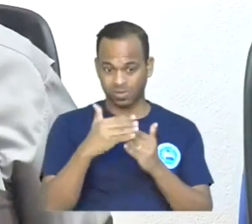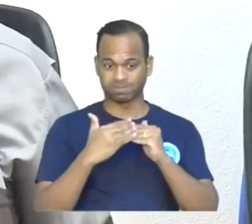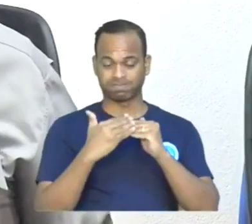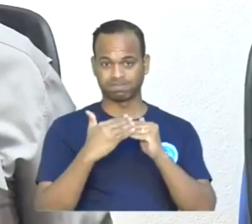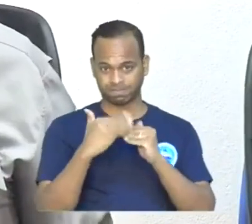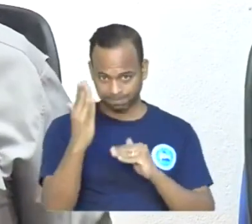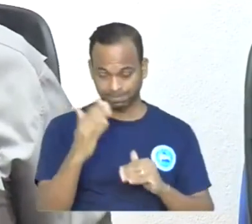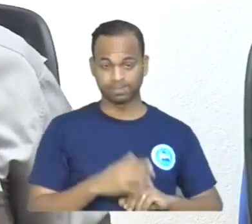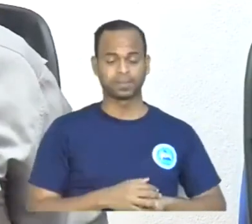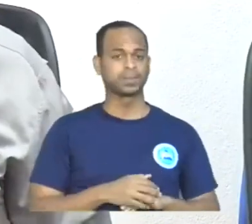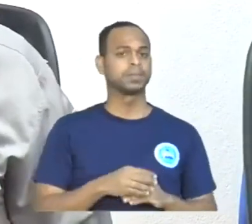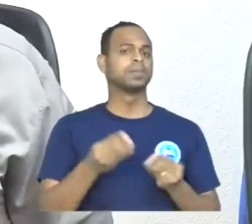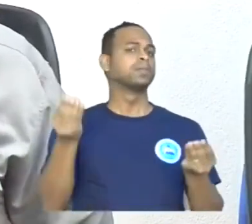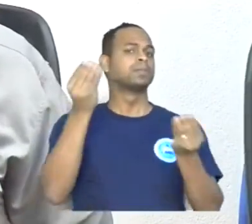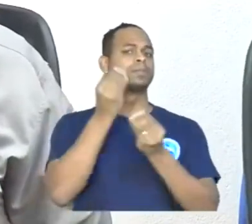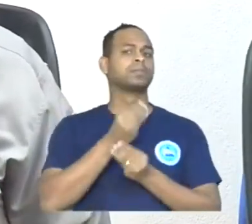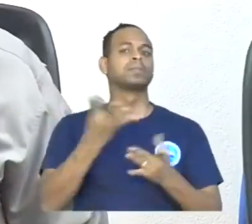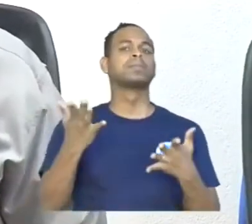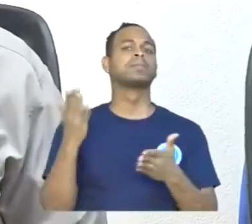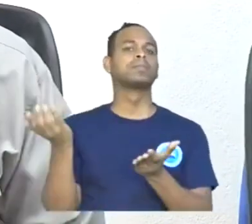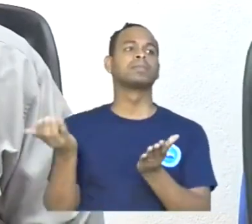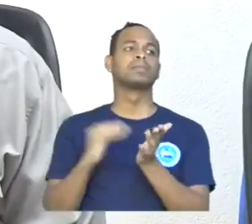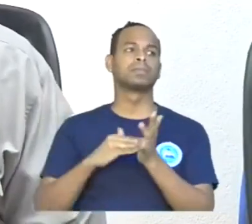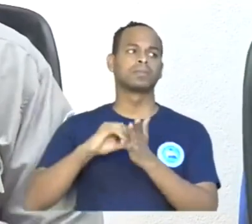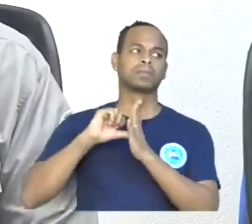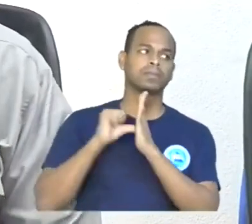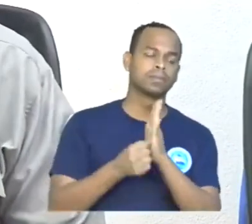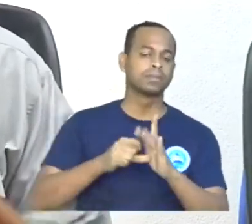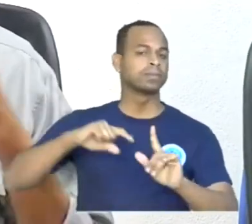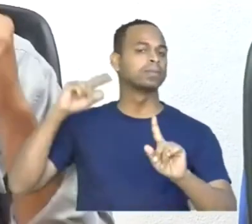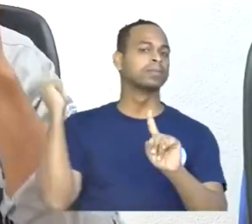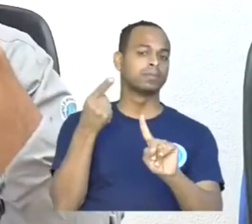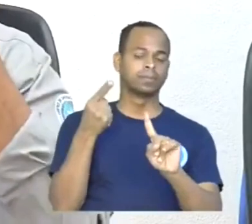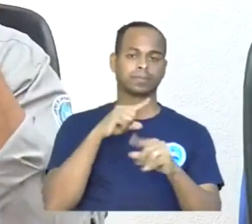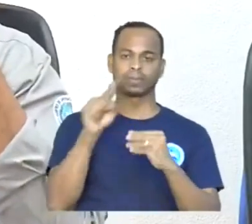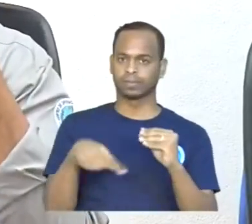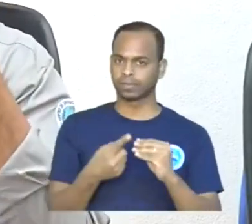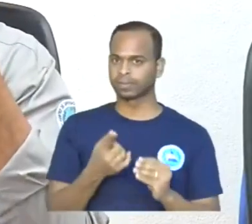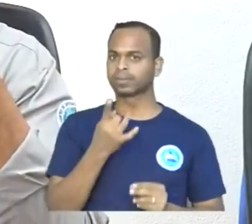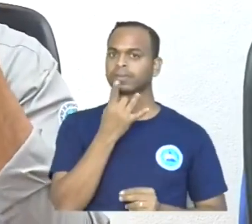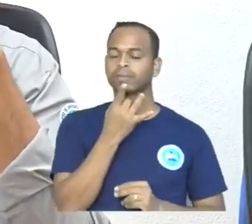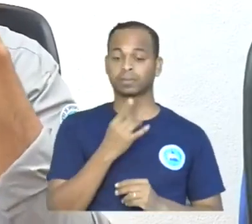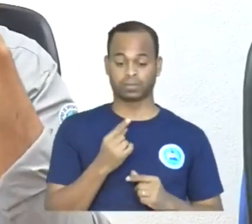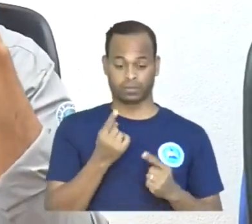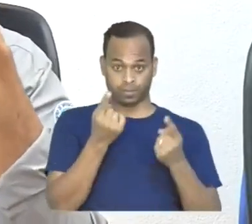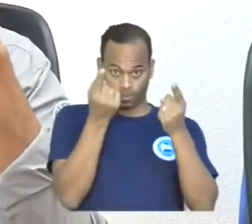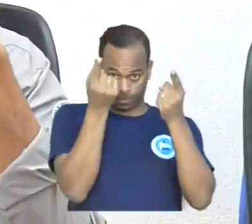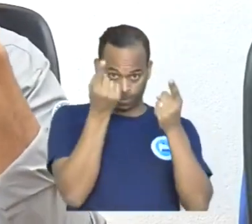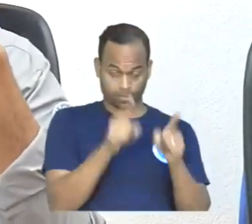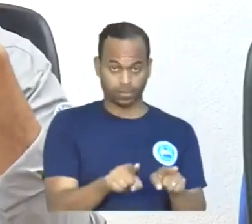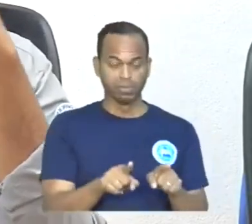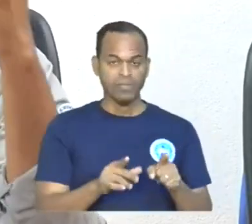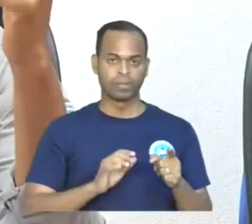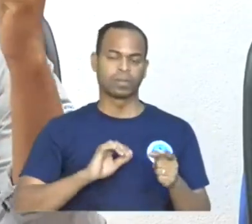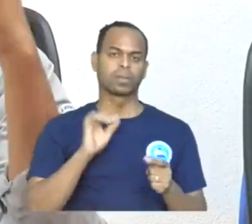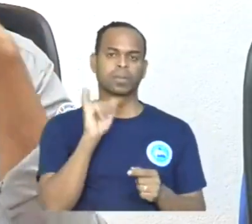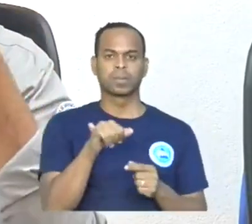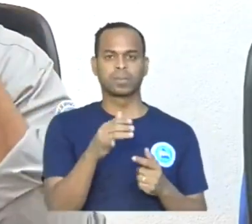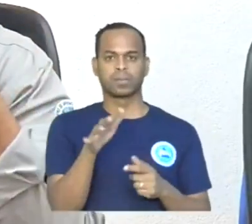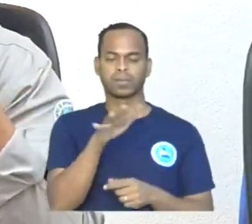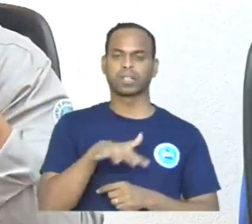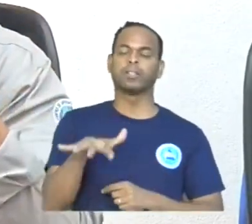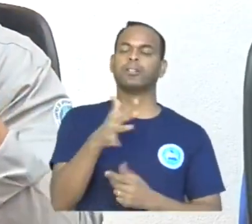1.318.853. Hay que hacer énfasis en el tema de los circuitos eléctricos. Cuando ocurren este tipo de precipitaciones y sobre